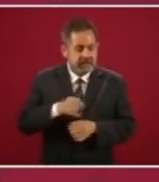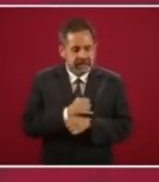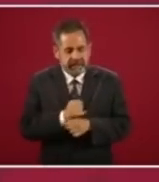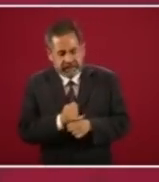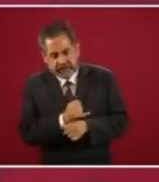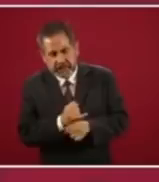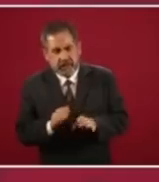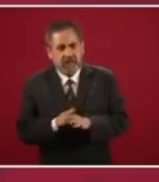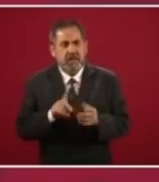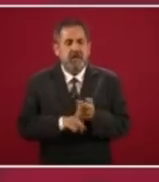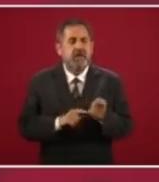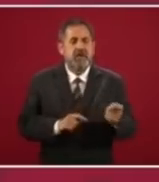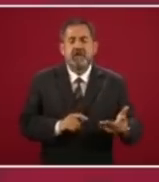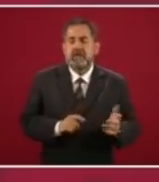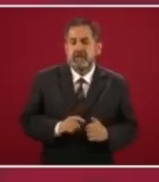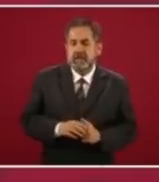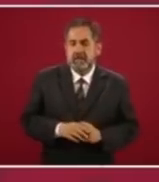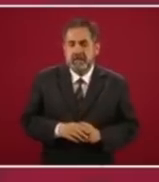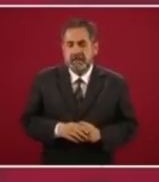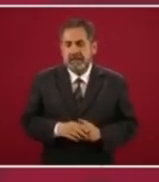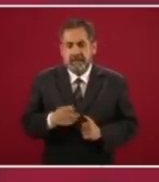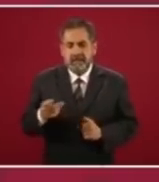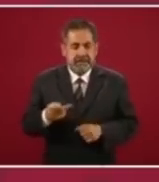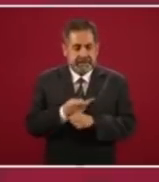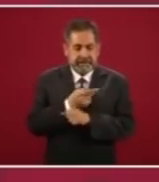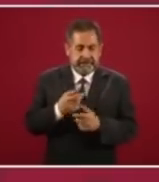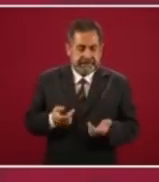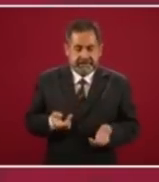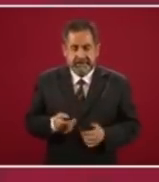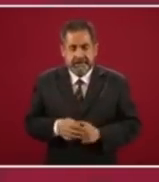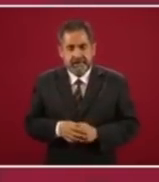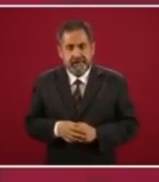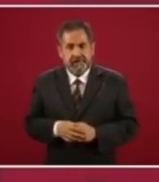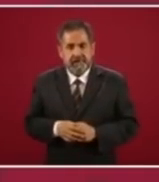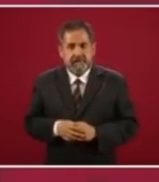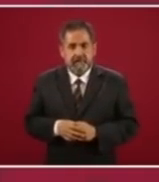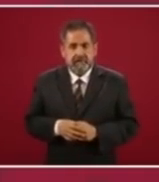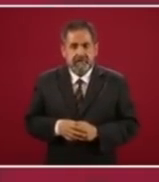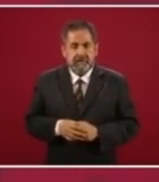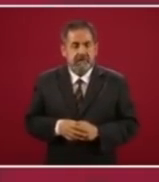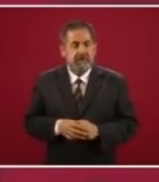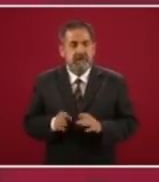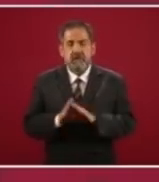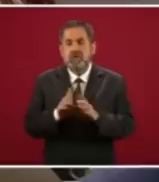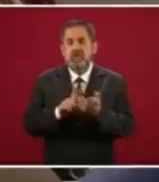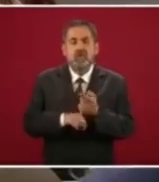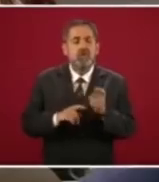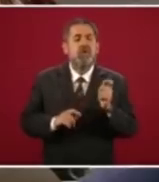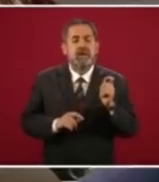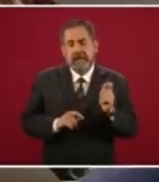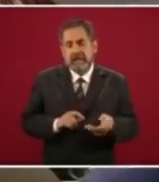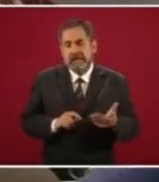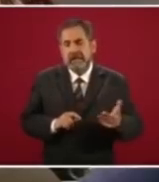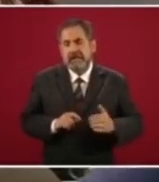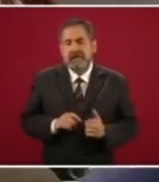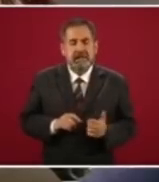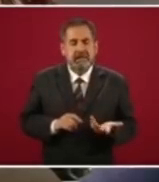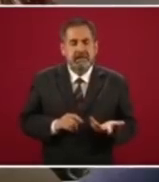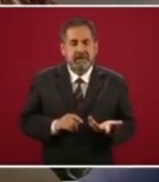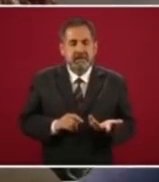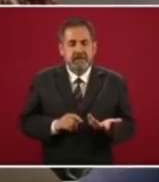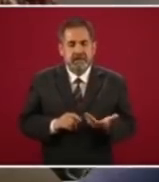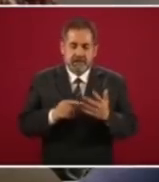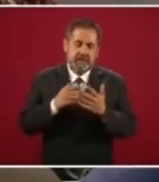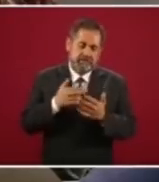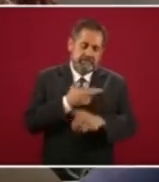investigaciones que va a implicar en su momento, de acuerdo